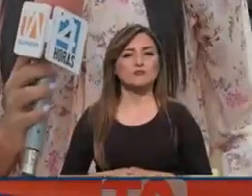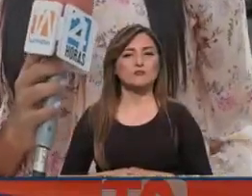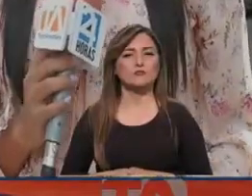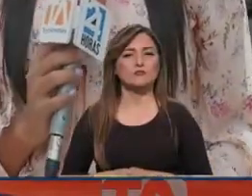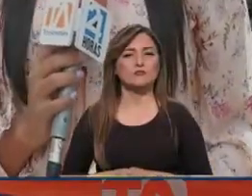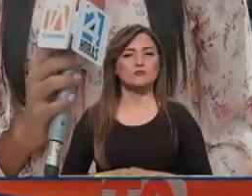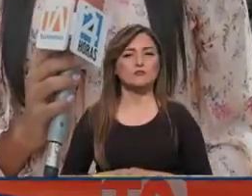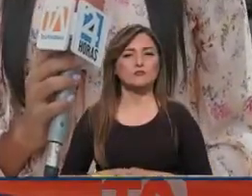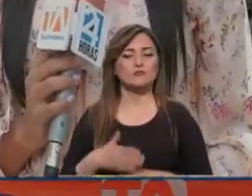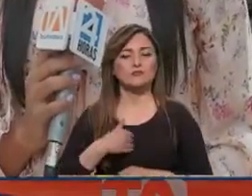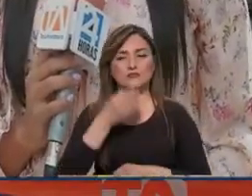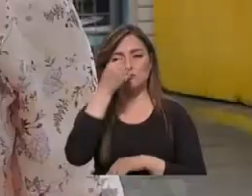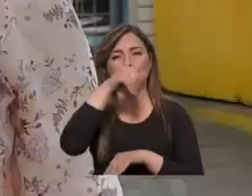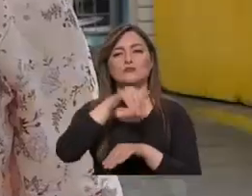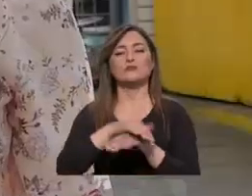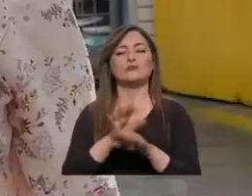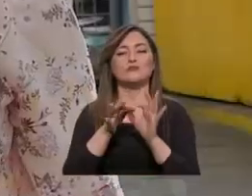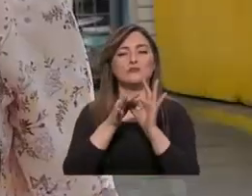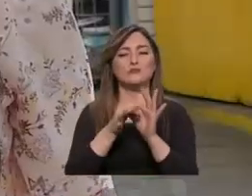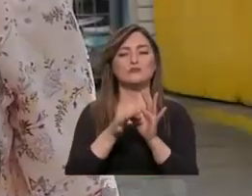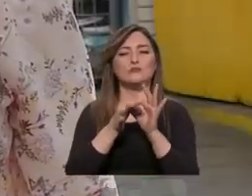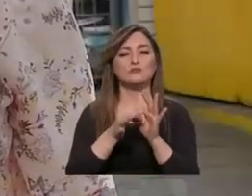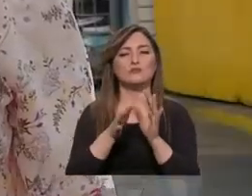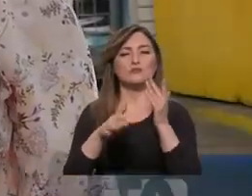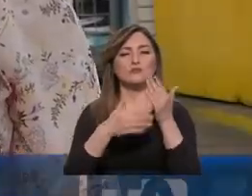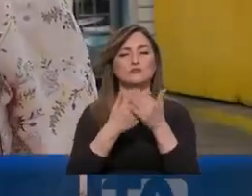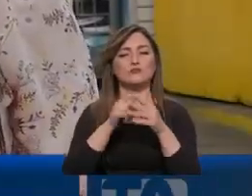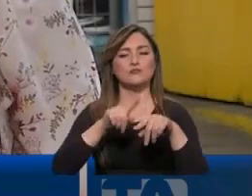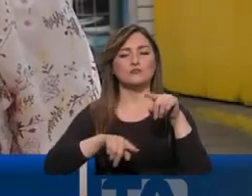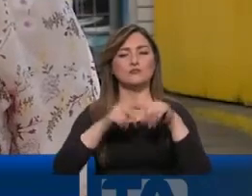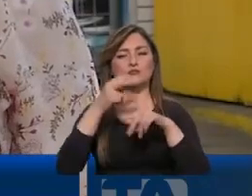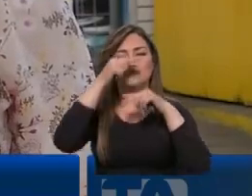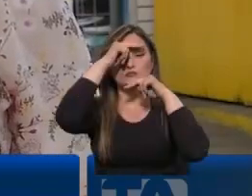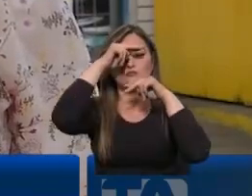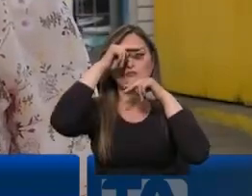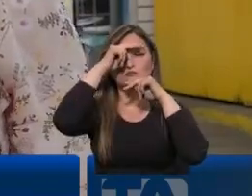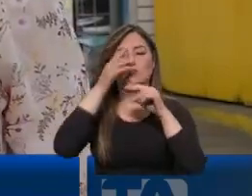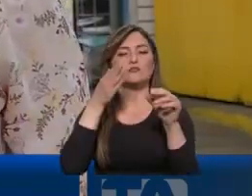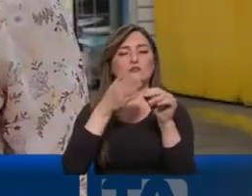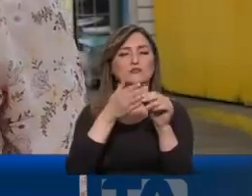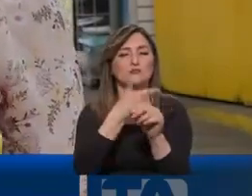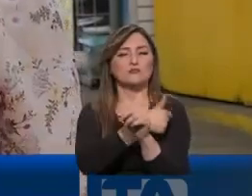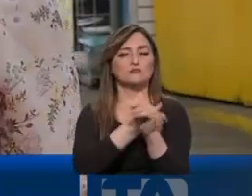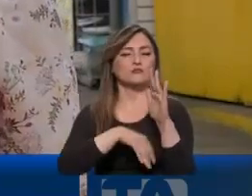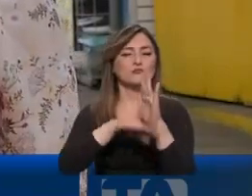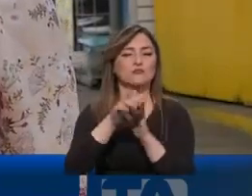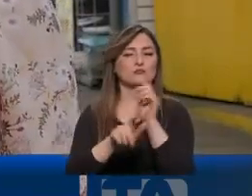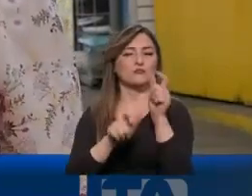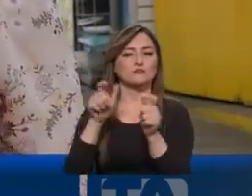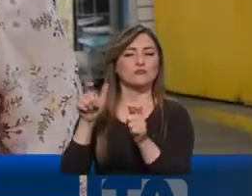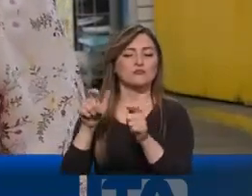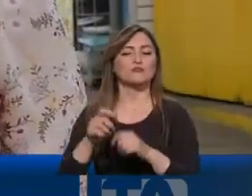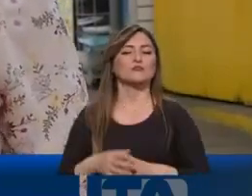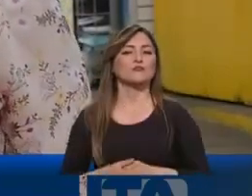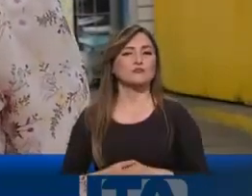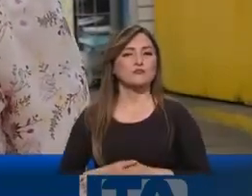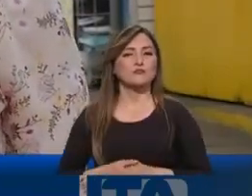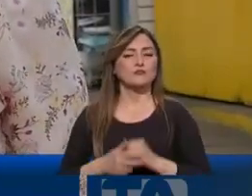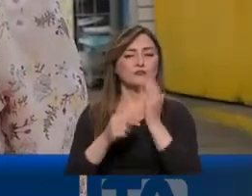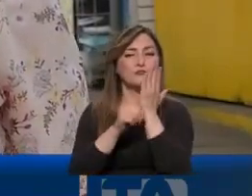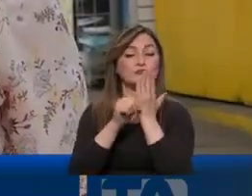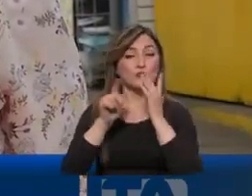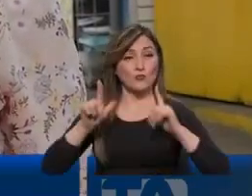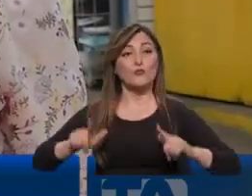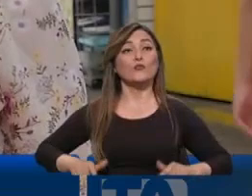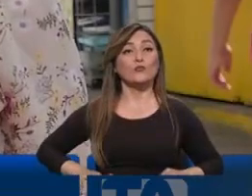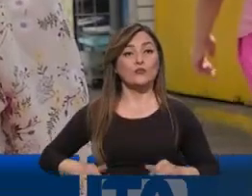Hola, ¿qué tal? Muy buenas tardes, compañeras en estudio, amigos televidentes. Pues con el objetivo de vacunar al mayor número de personas, ahora el Ministerio de